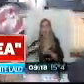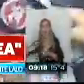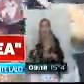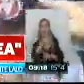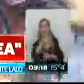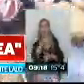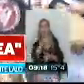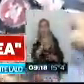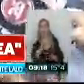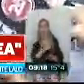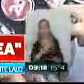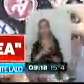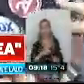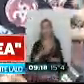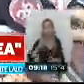No, sí, yo